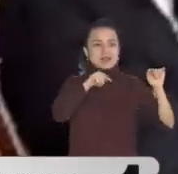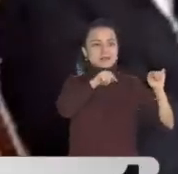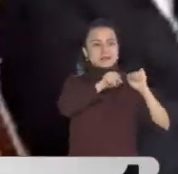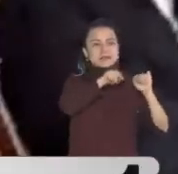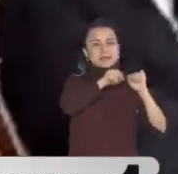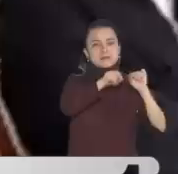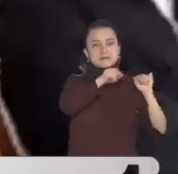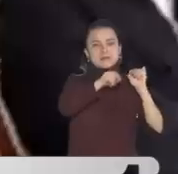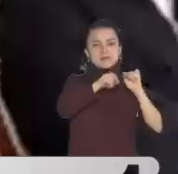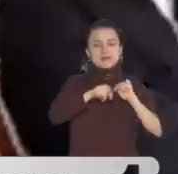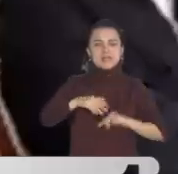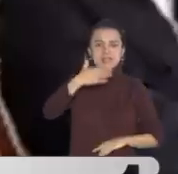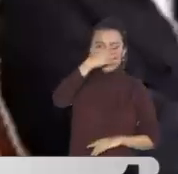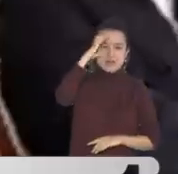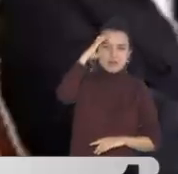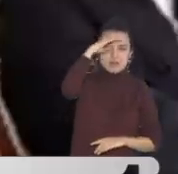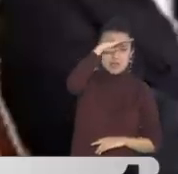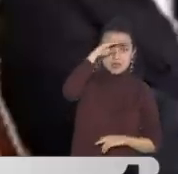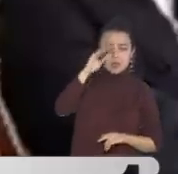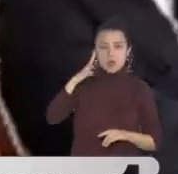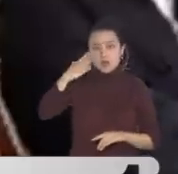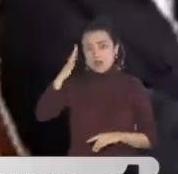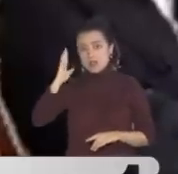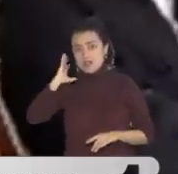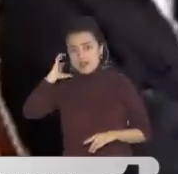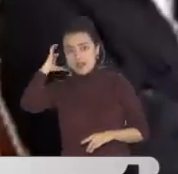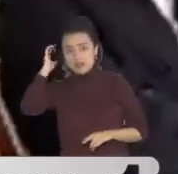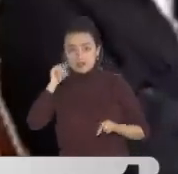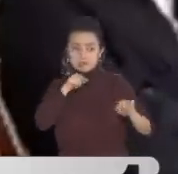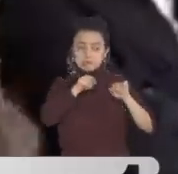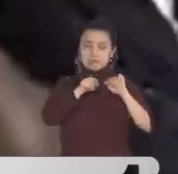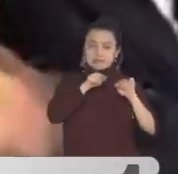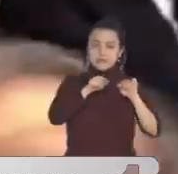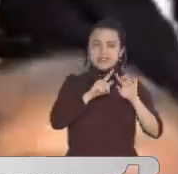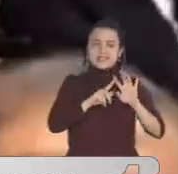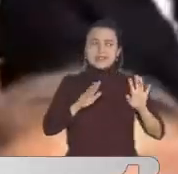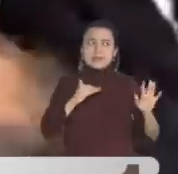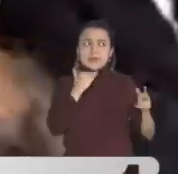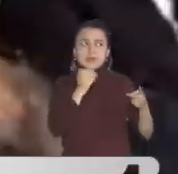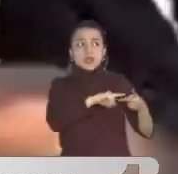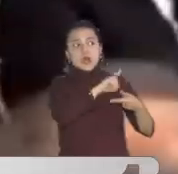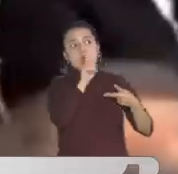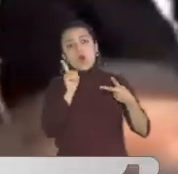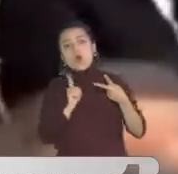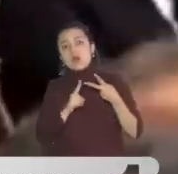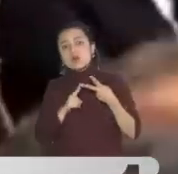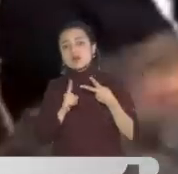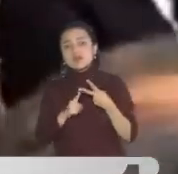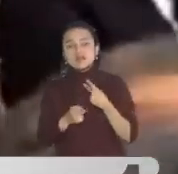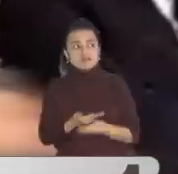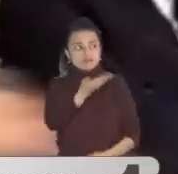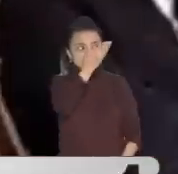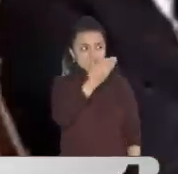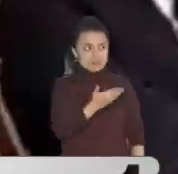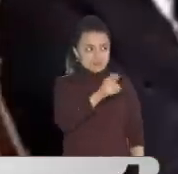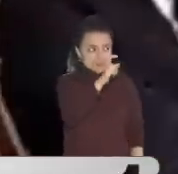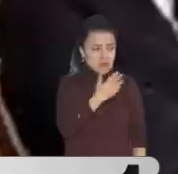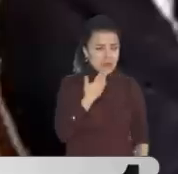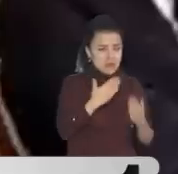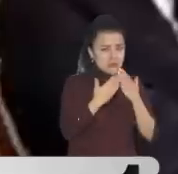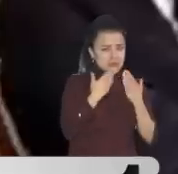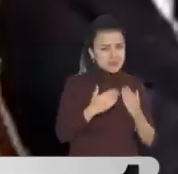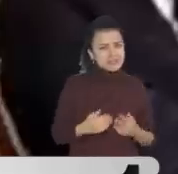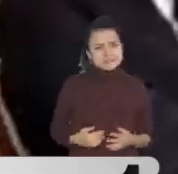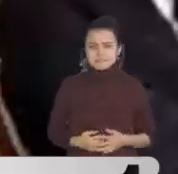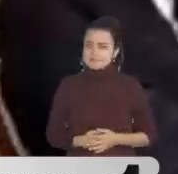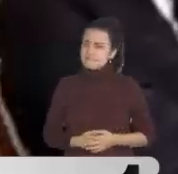competencia con nosotros, o todo lo contrario, porque lo de Fajardo también es una amenaza. Es decir, Fajardo tampoco nadie confía en él.